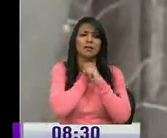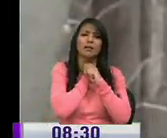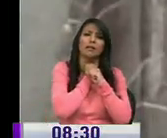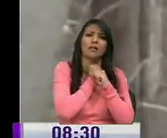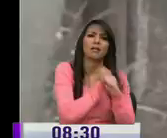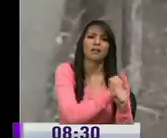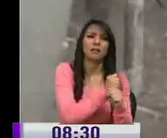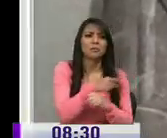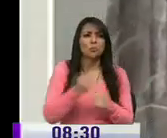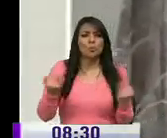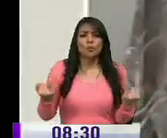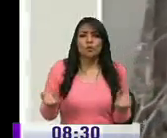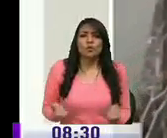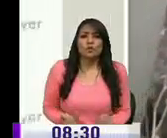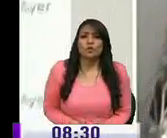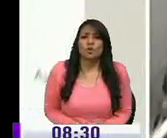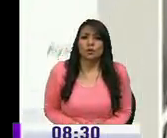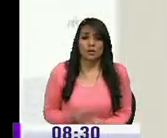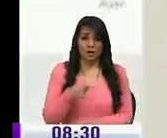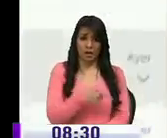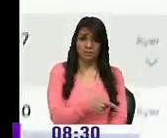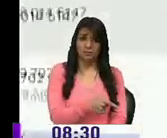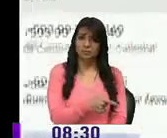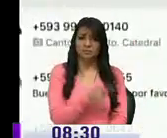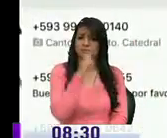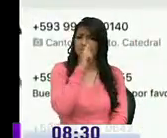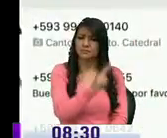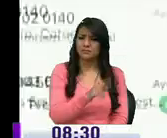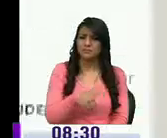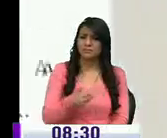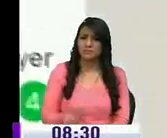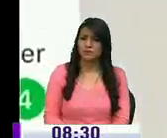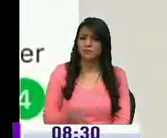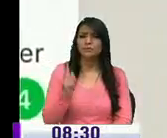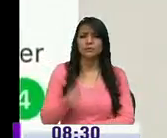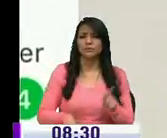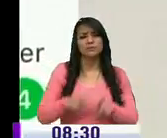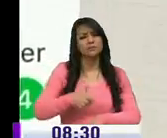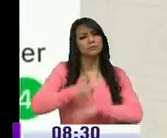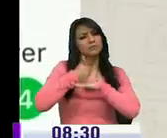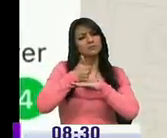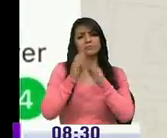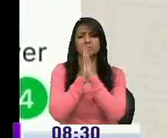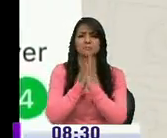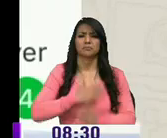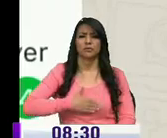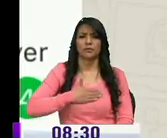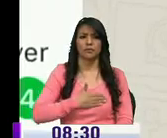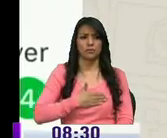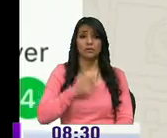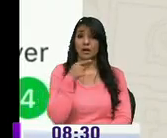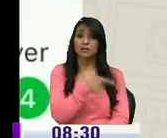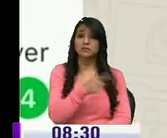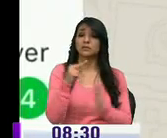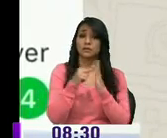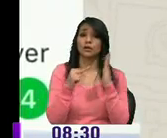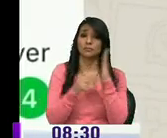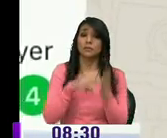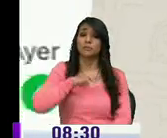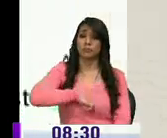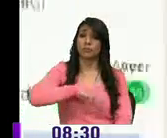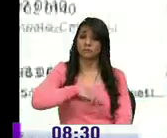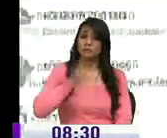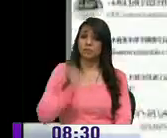miren lo flaco que está. Vivir así, por favor, ¿eh? Autoridades, hay un código de esto, ¿no? Hay una